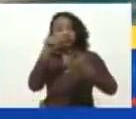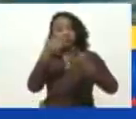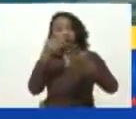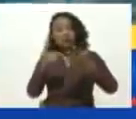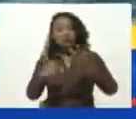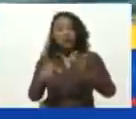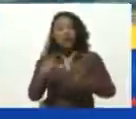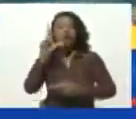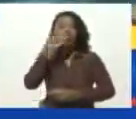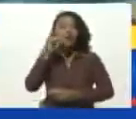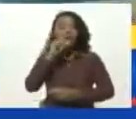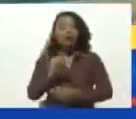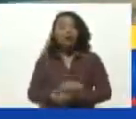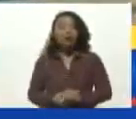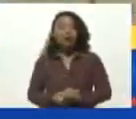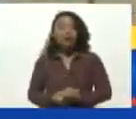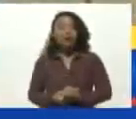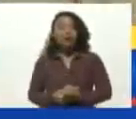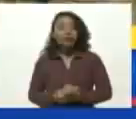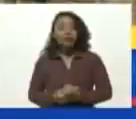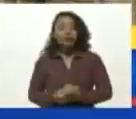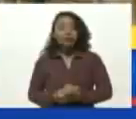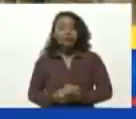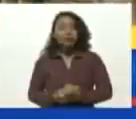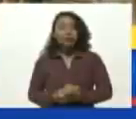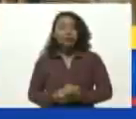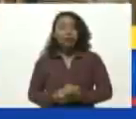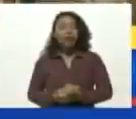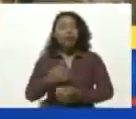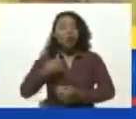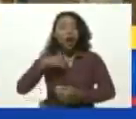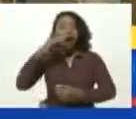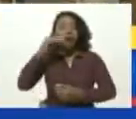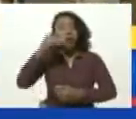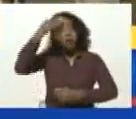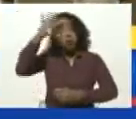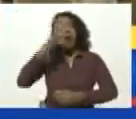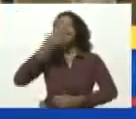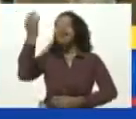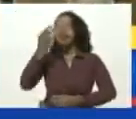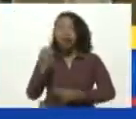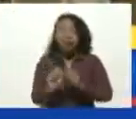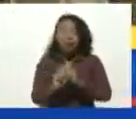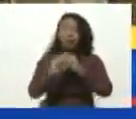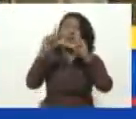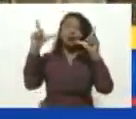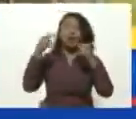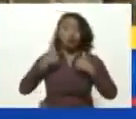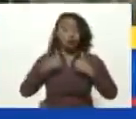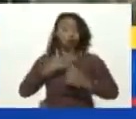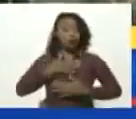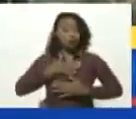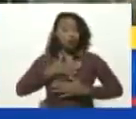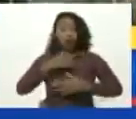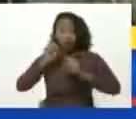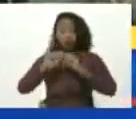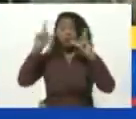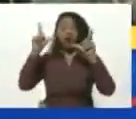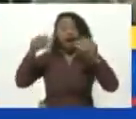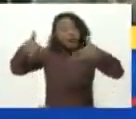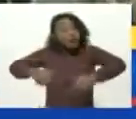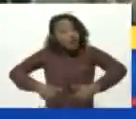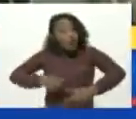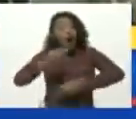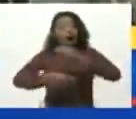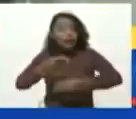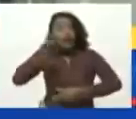Twitter, entre otros. Estaba hablando de Cuba, de verdad, impresionante, me impresiona mucho el esfuerzo que hace el